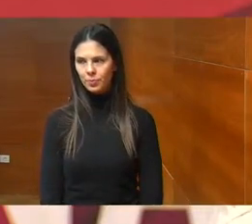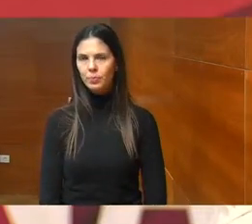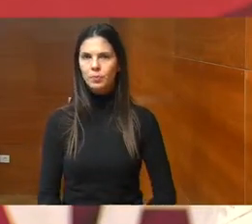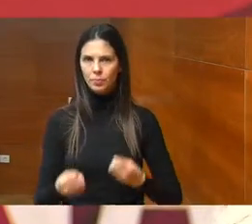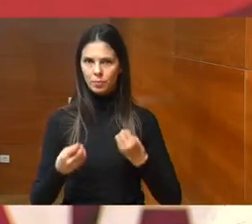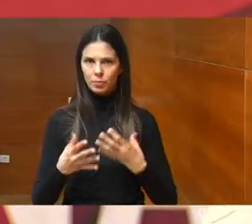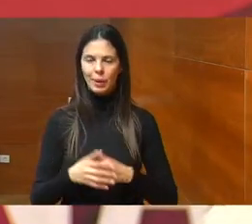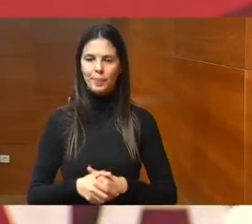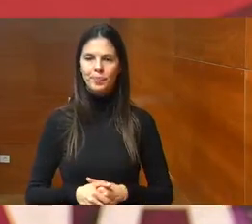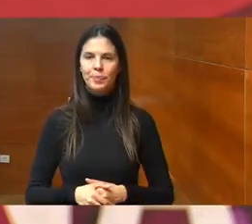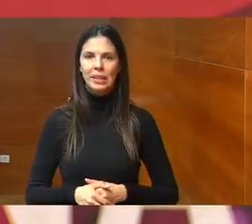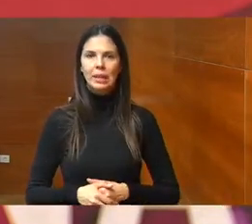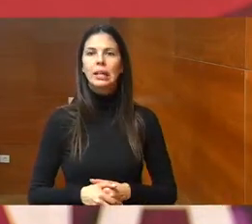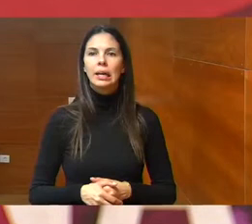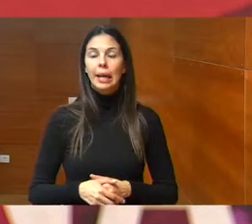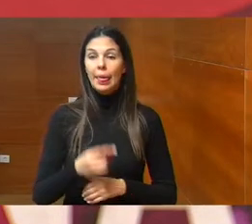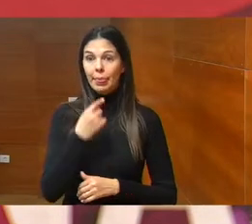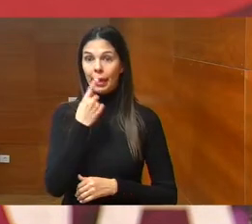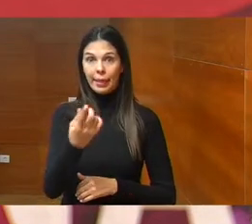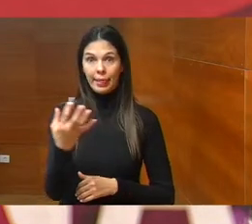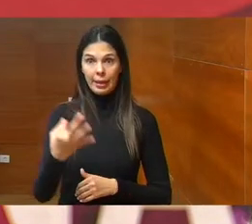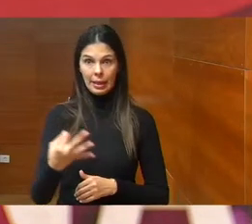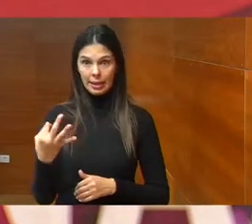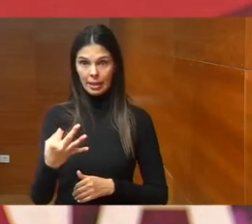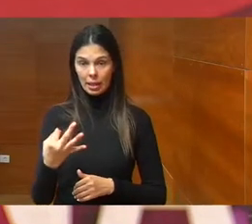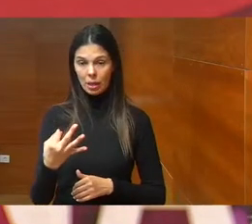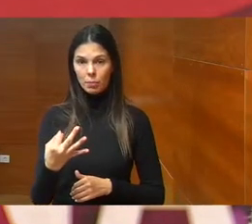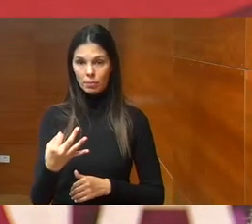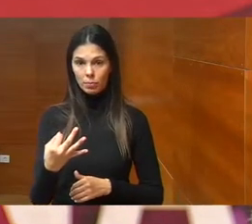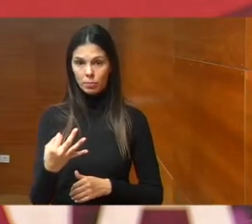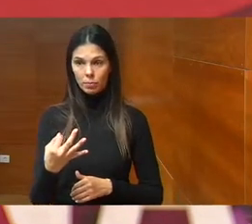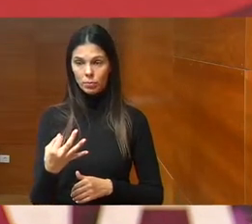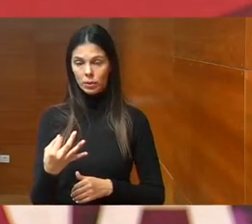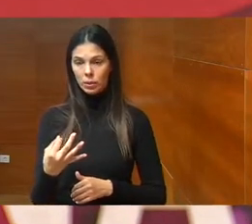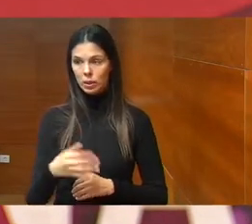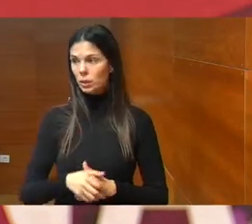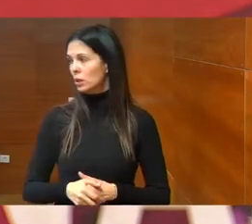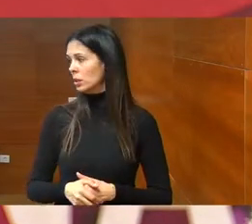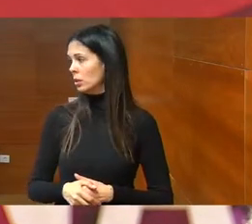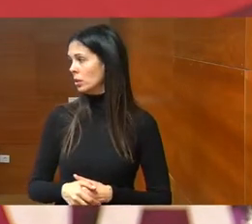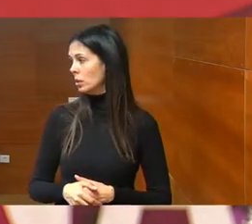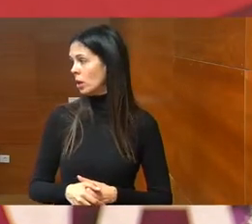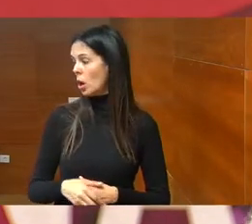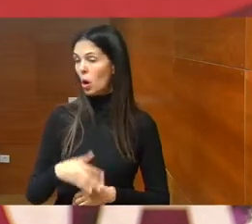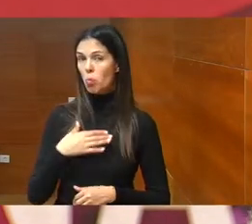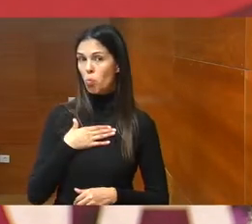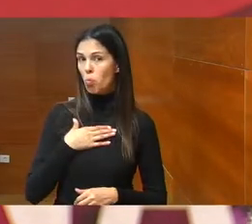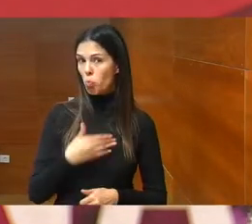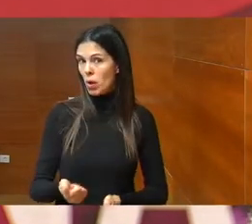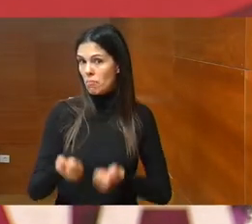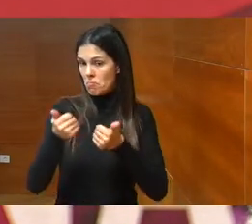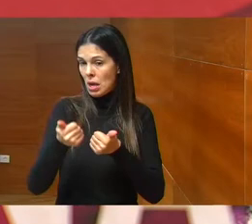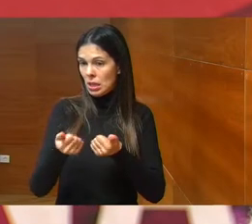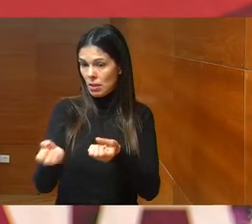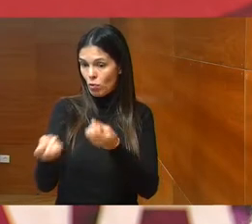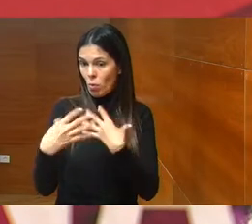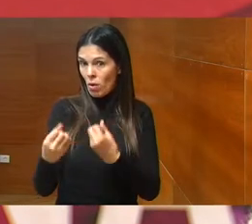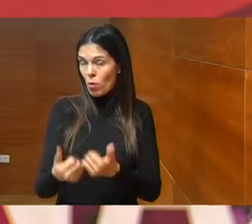hay que decir sí que he documentados o puede haber otro maíz